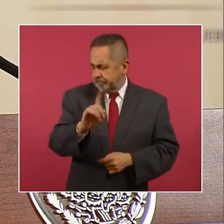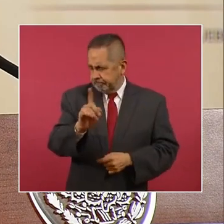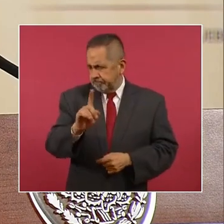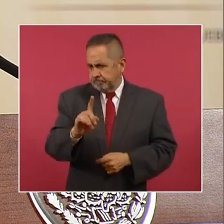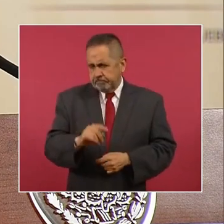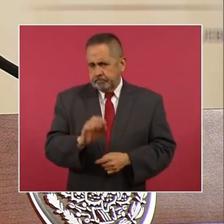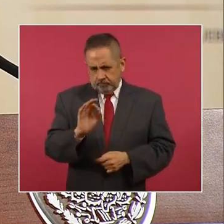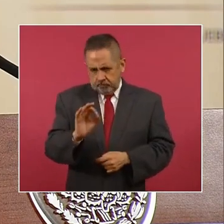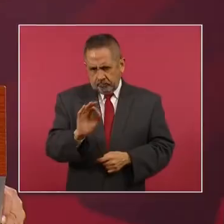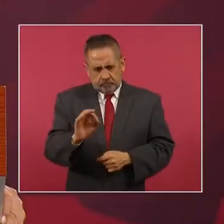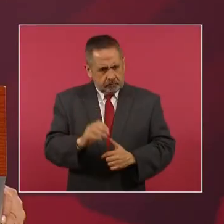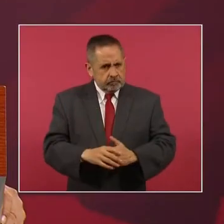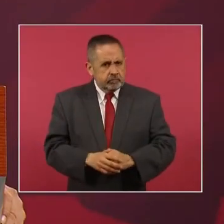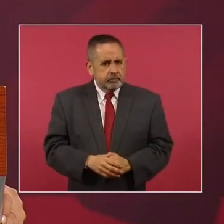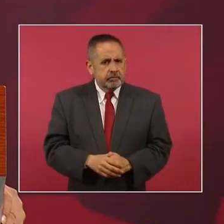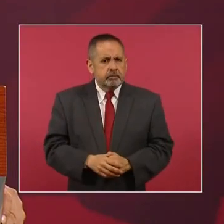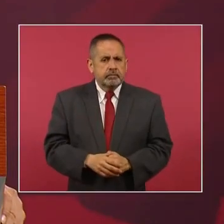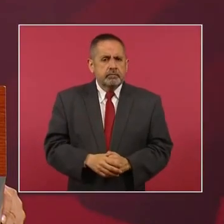y